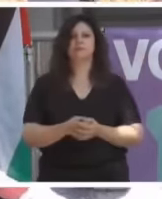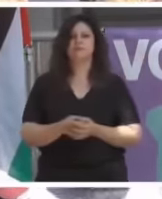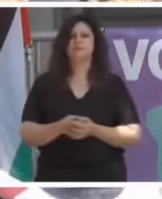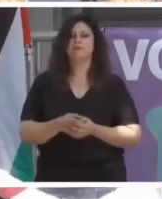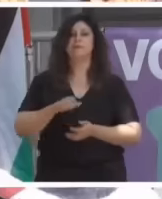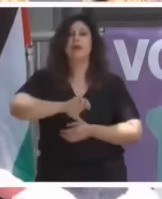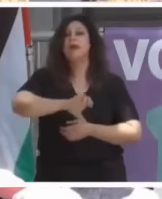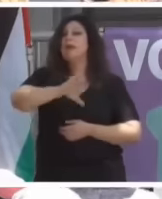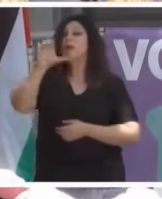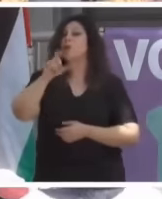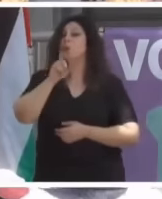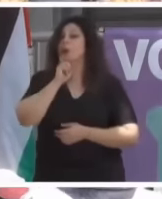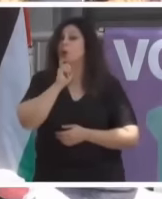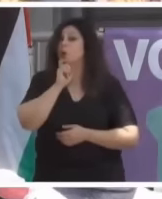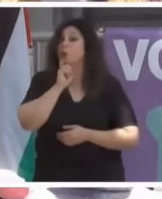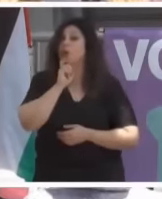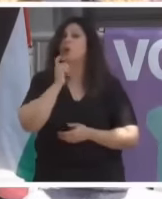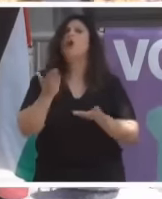Y una Europa